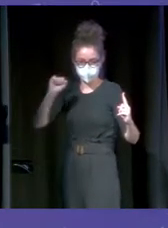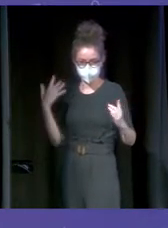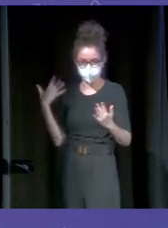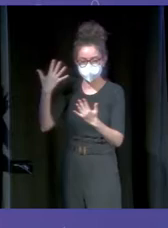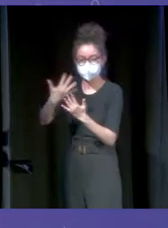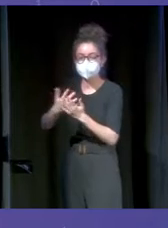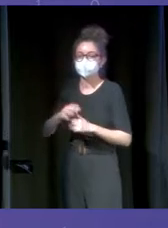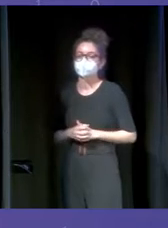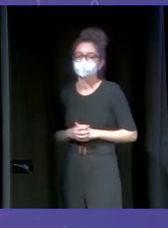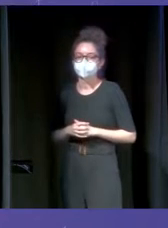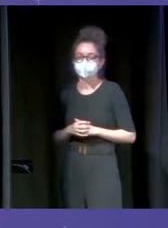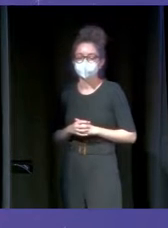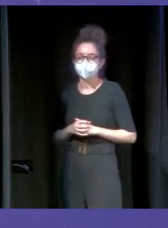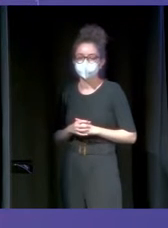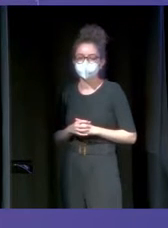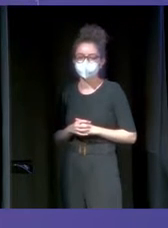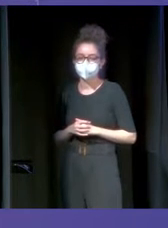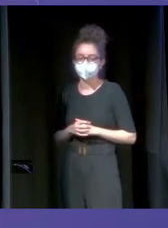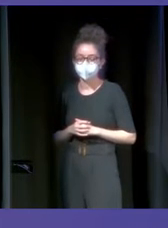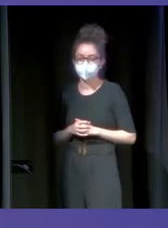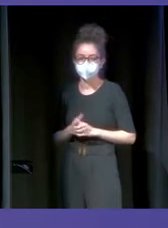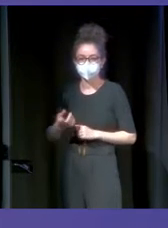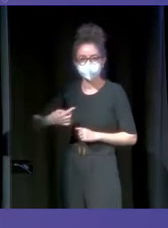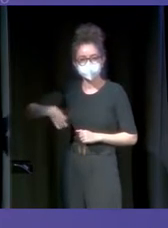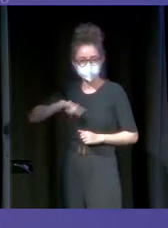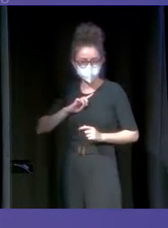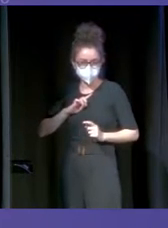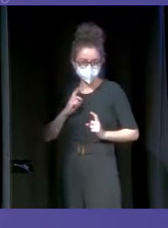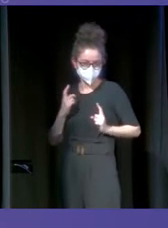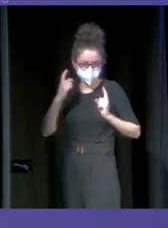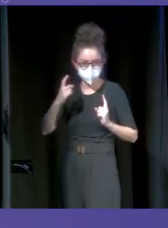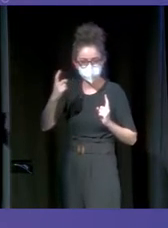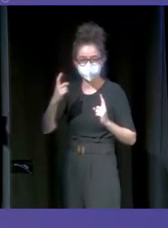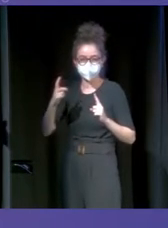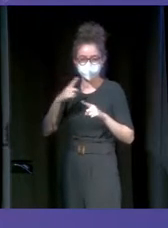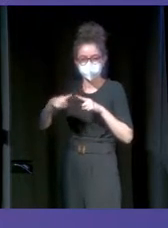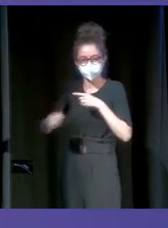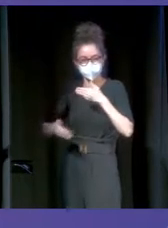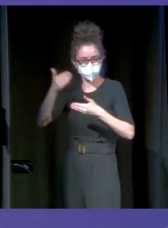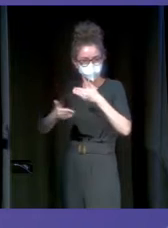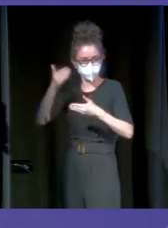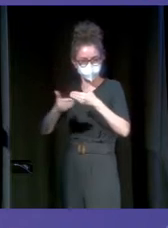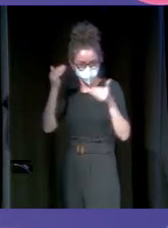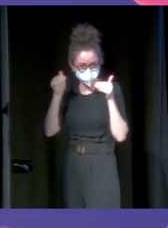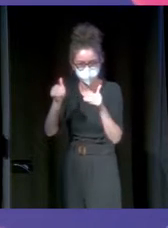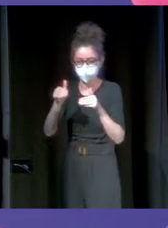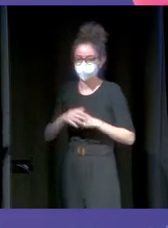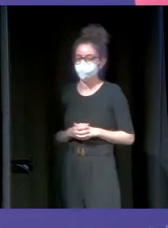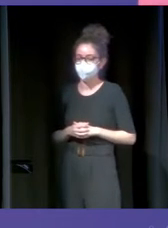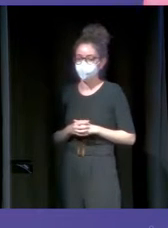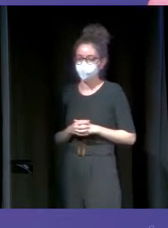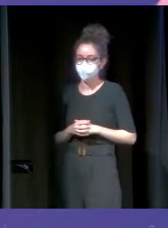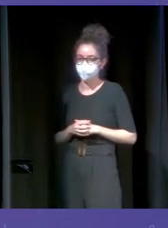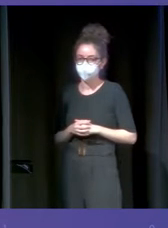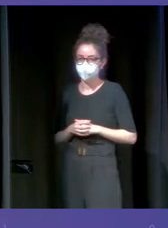siempre atenta o por lo menos eso pretendemos a las novedades del momento durante estos días vamos